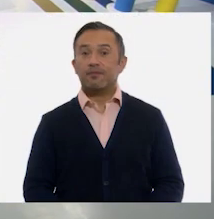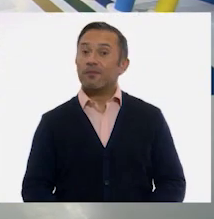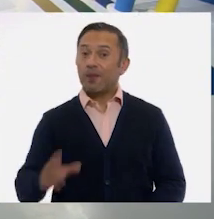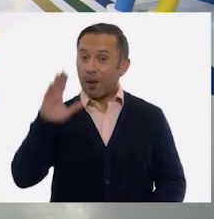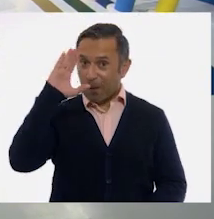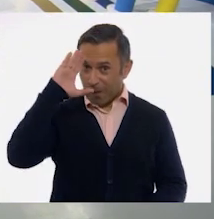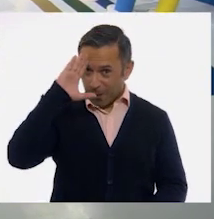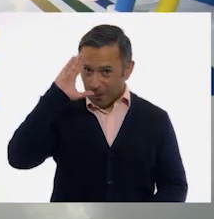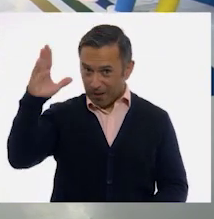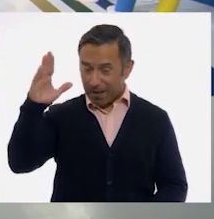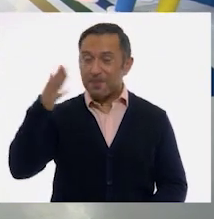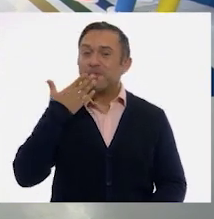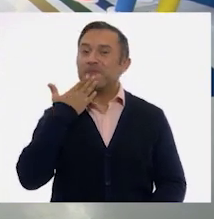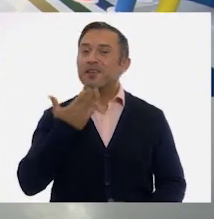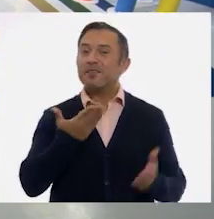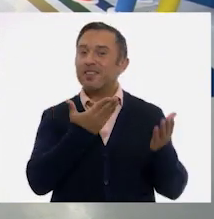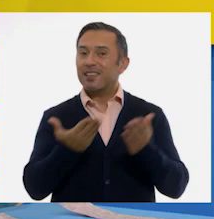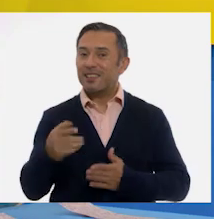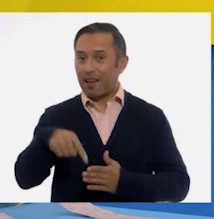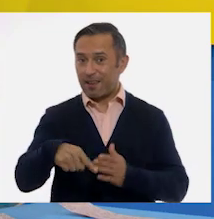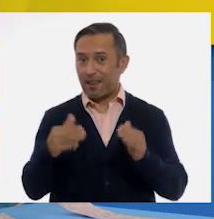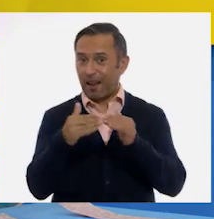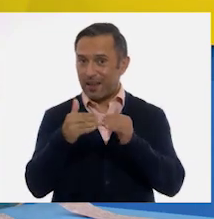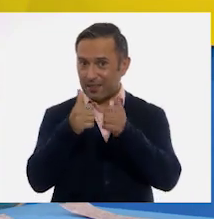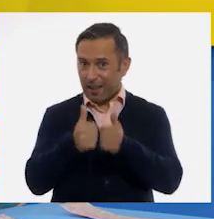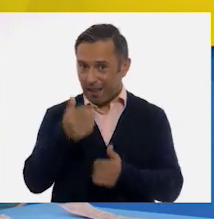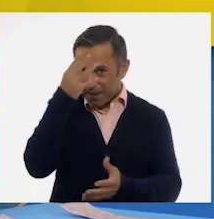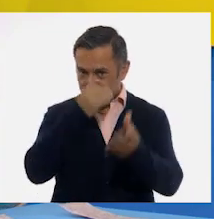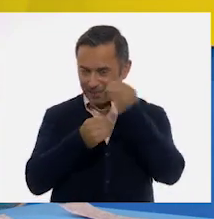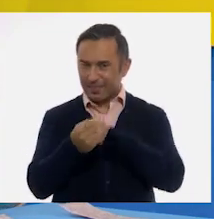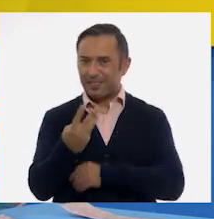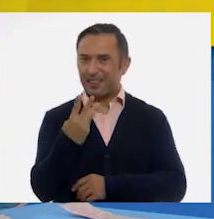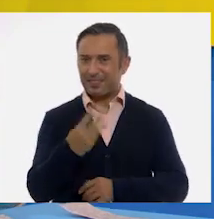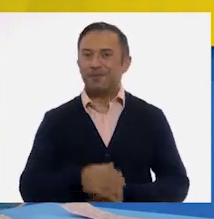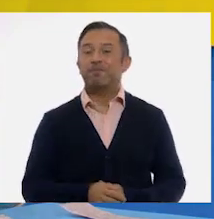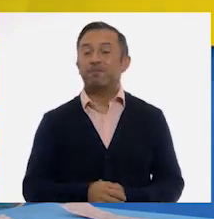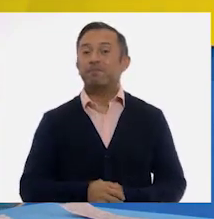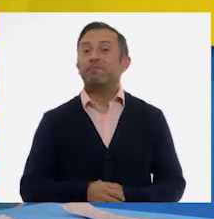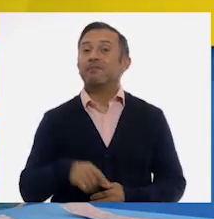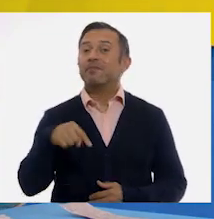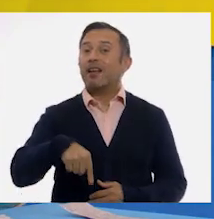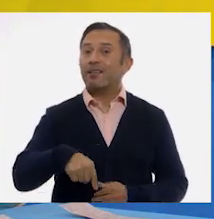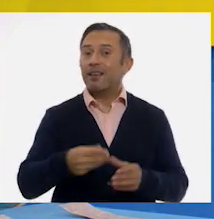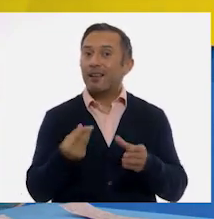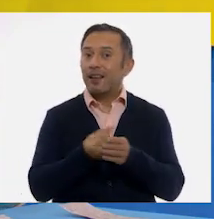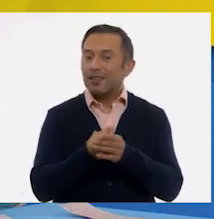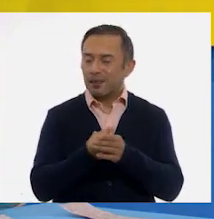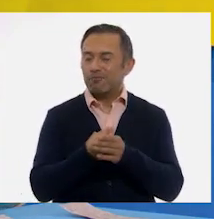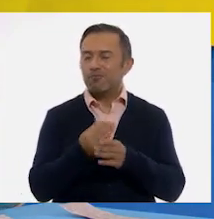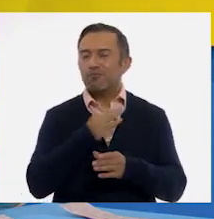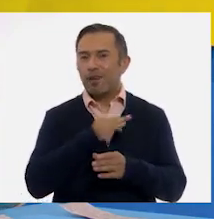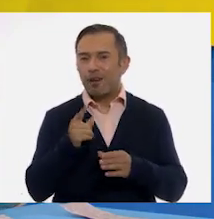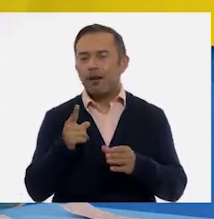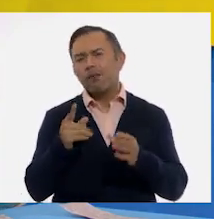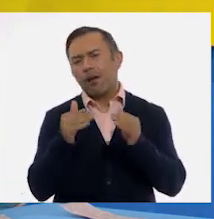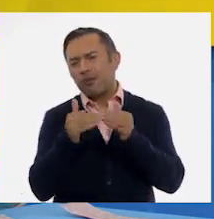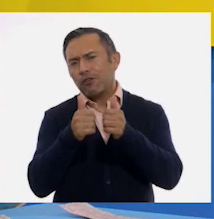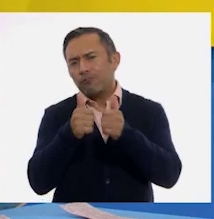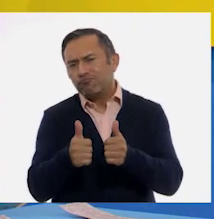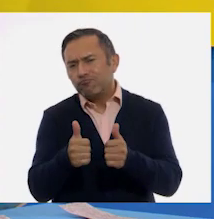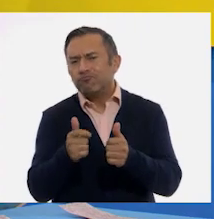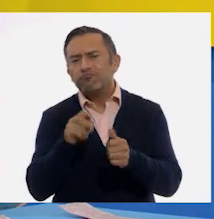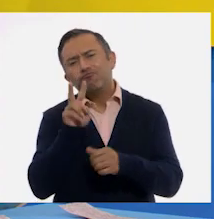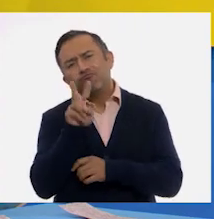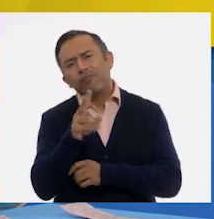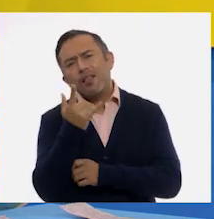Les damos la bienvenida a Aprende en Casa 3, un espacio en el que vamos a poder estudiar y divertirnos desde nuestros hogares. Hoy